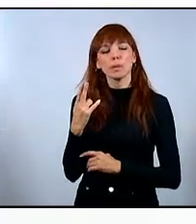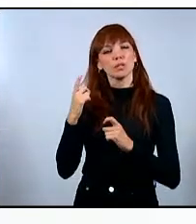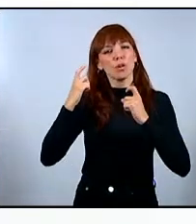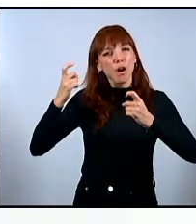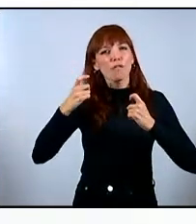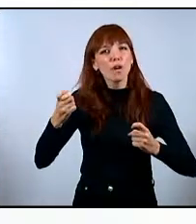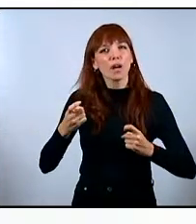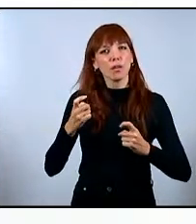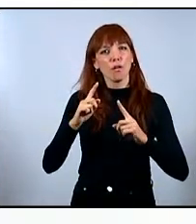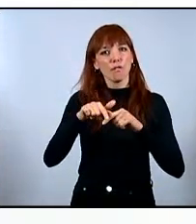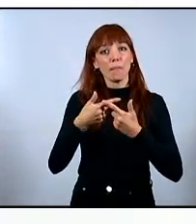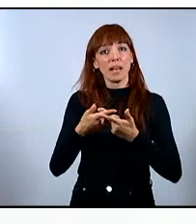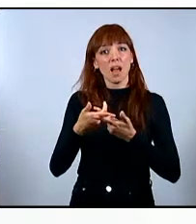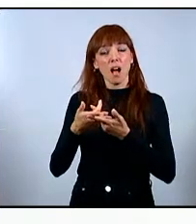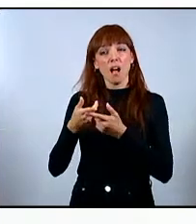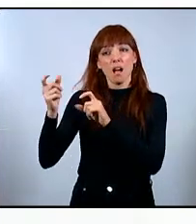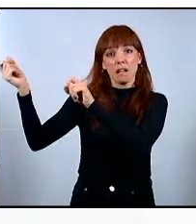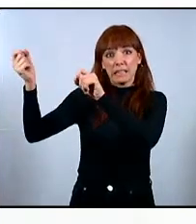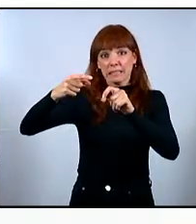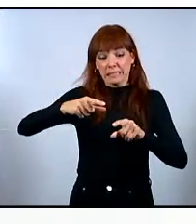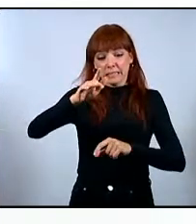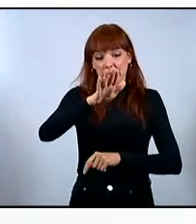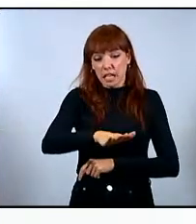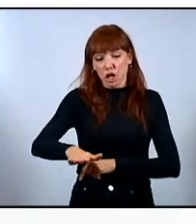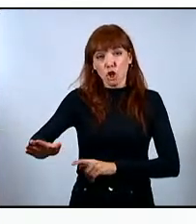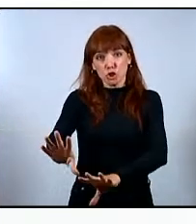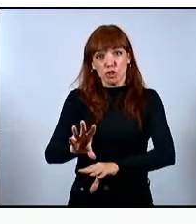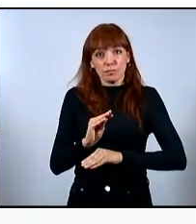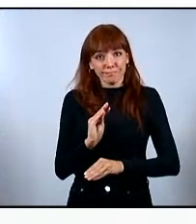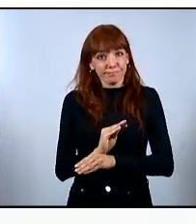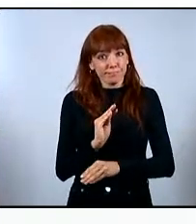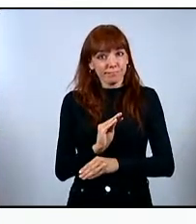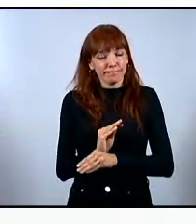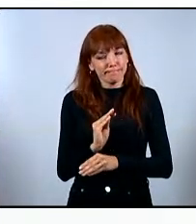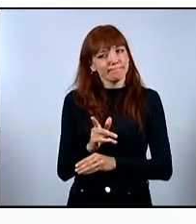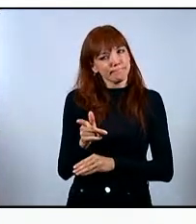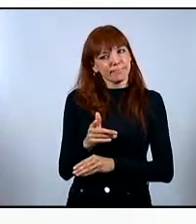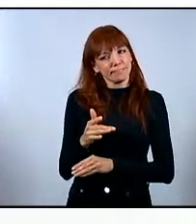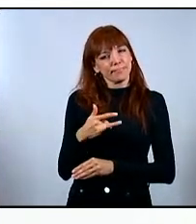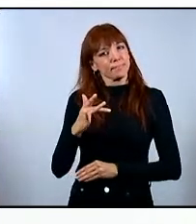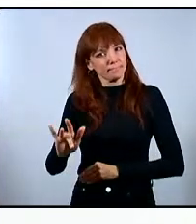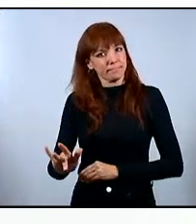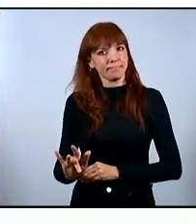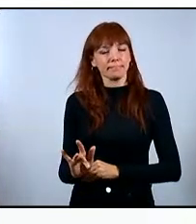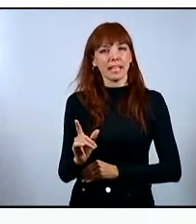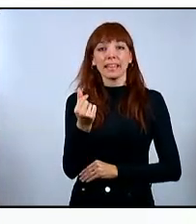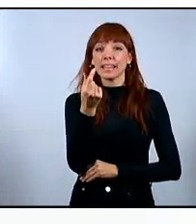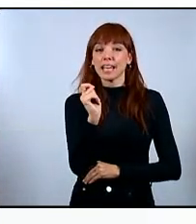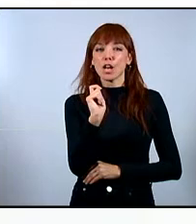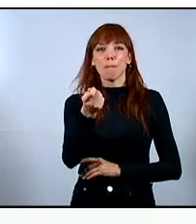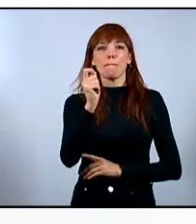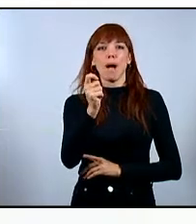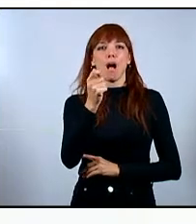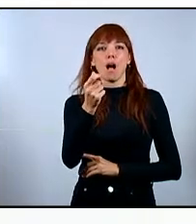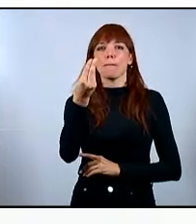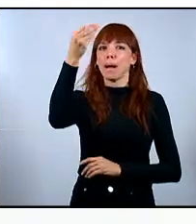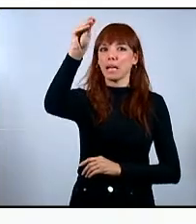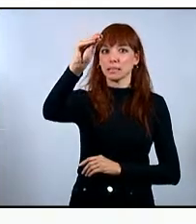nuestra región, hemos aumentado la aportación por cada menor acogido a